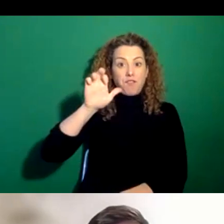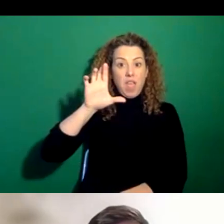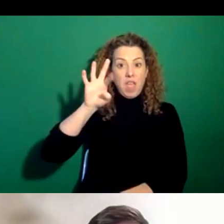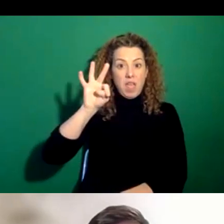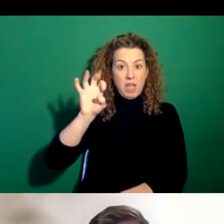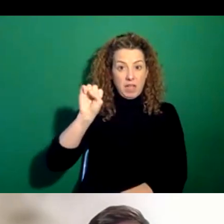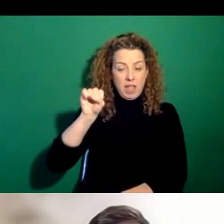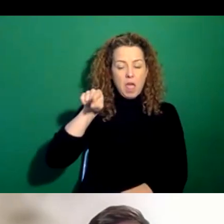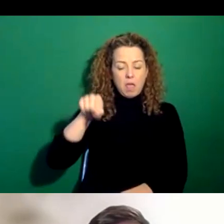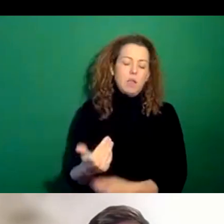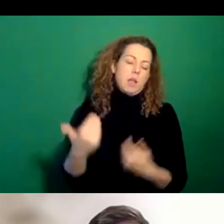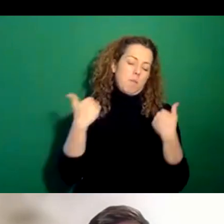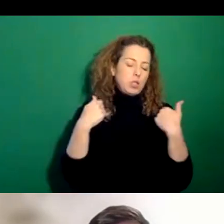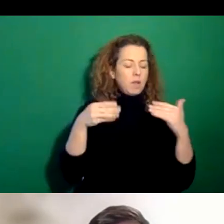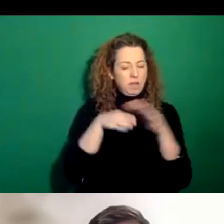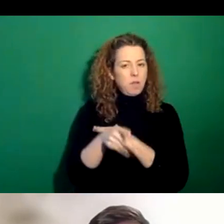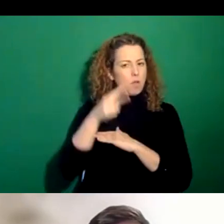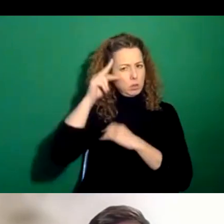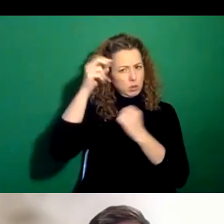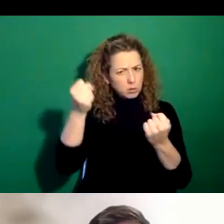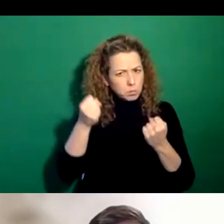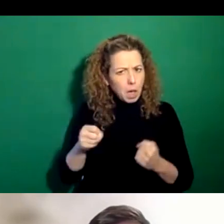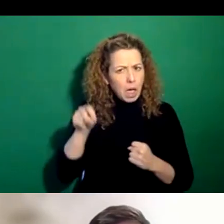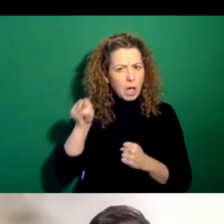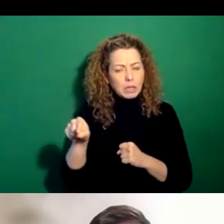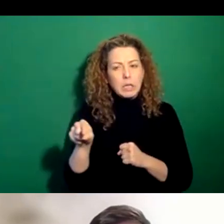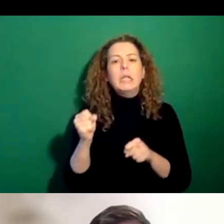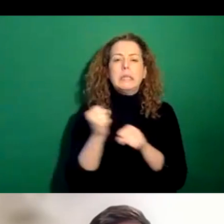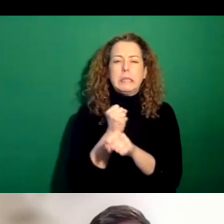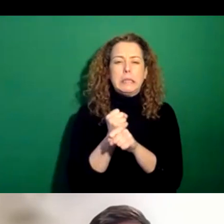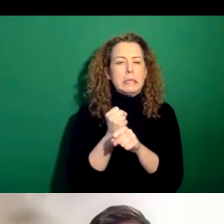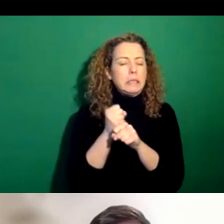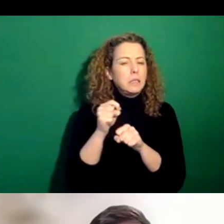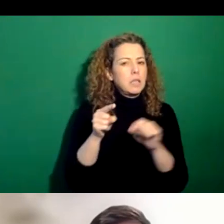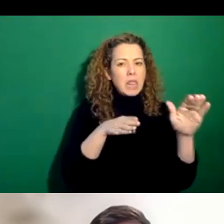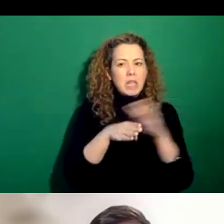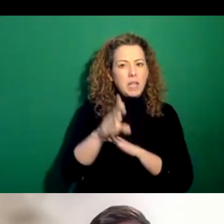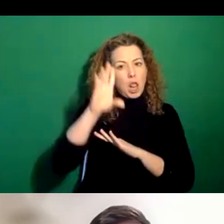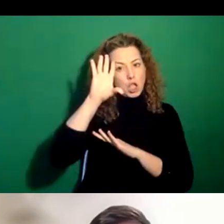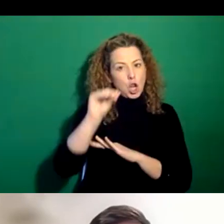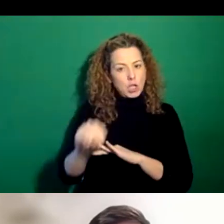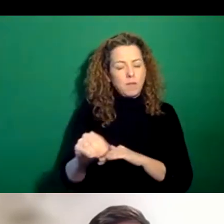gran experta en accesibilidad y ella trabaja sobre todo en la accesibilidad cognitiva.